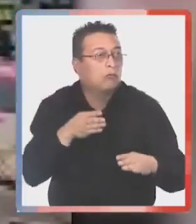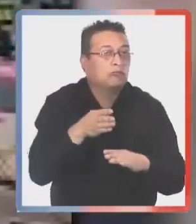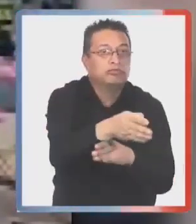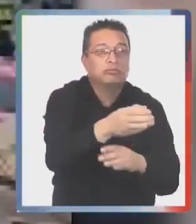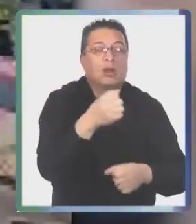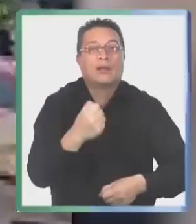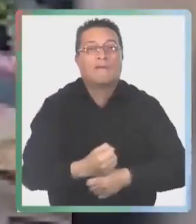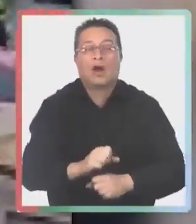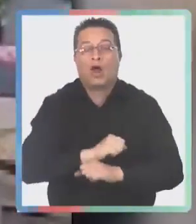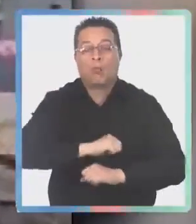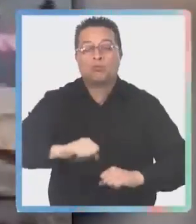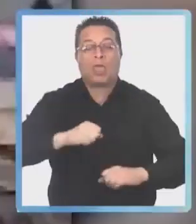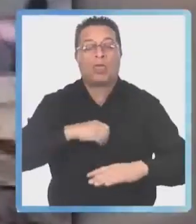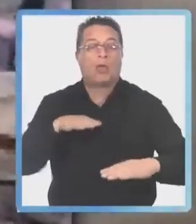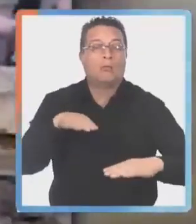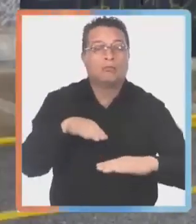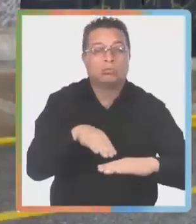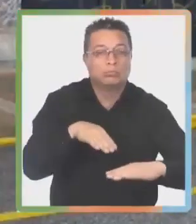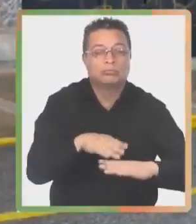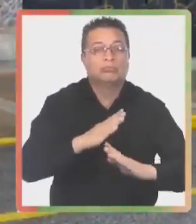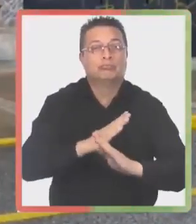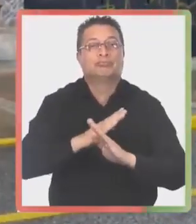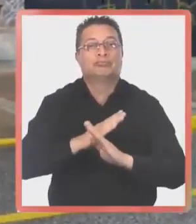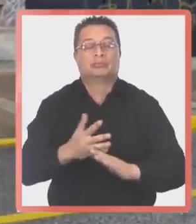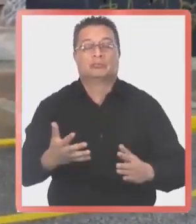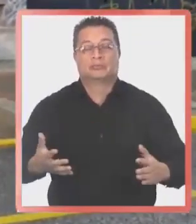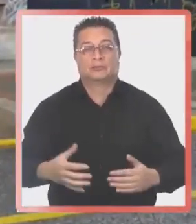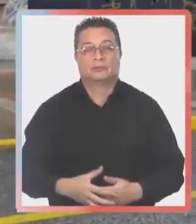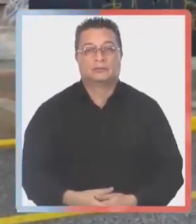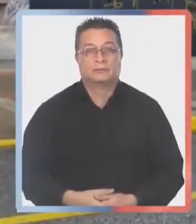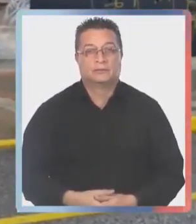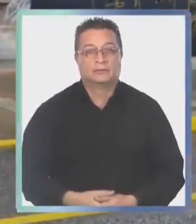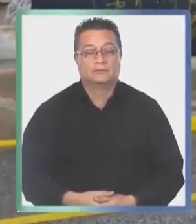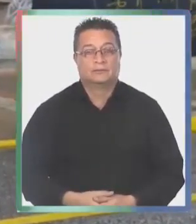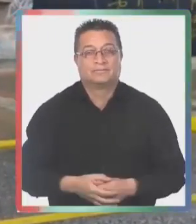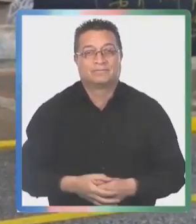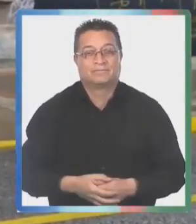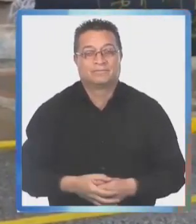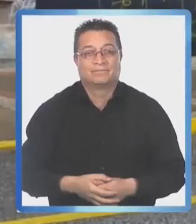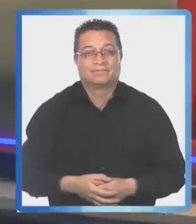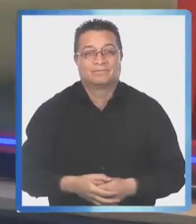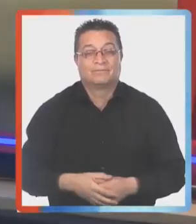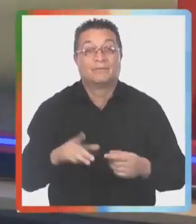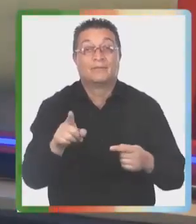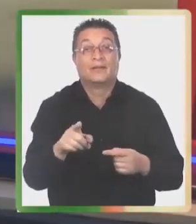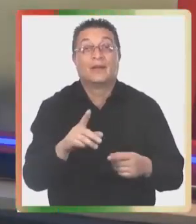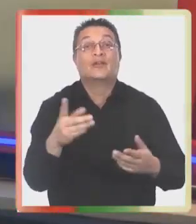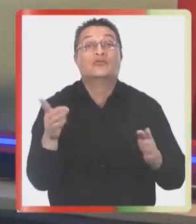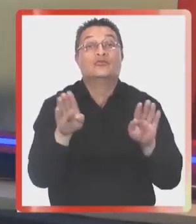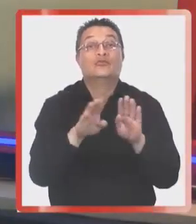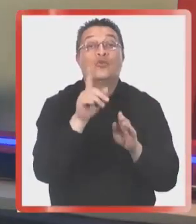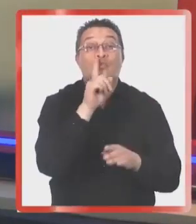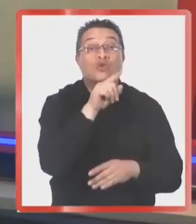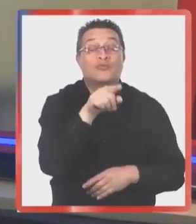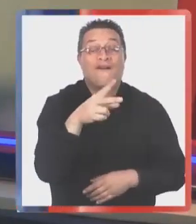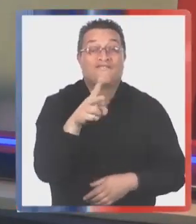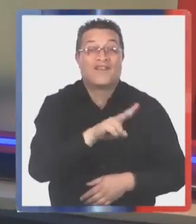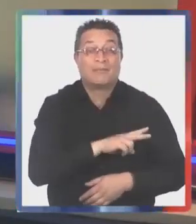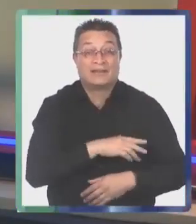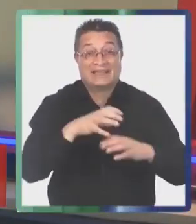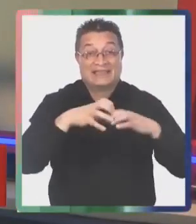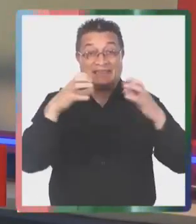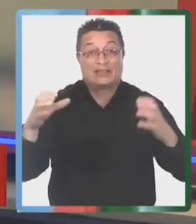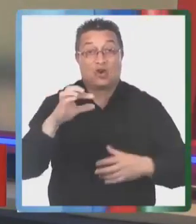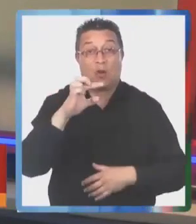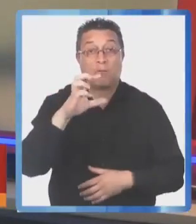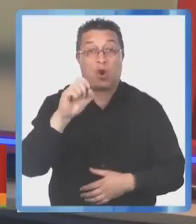no permitir que los bomberos ejecuten sus funciones de forma correcta. Y cerramos en Valparaíso, porque